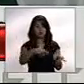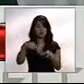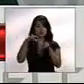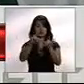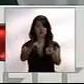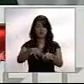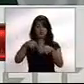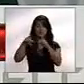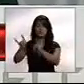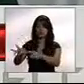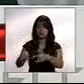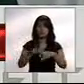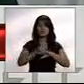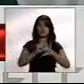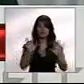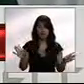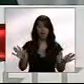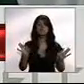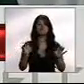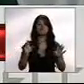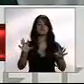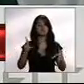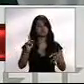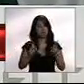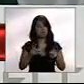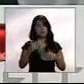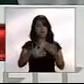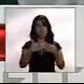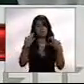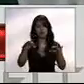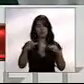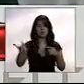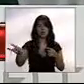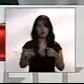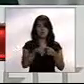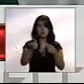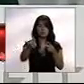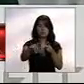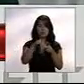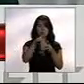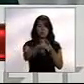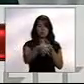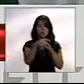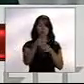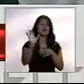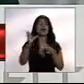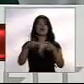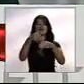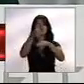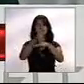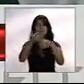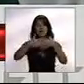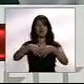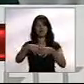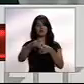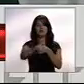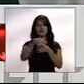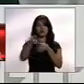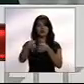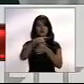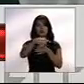que está funcionando con absoluta normalidad, igual con absoluta fluidez. Solo